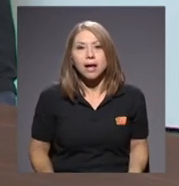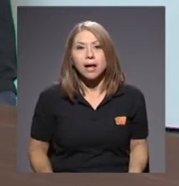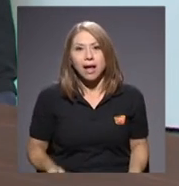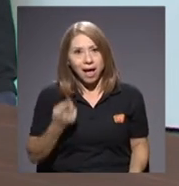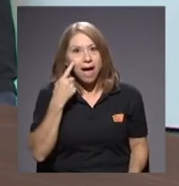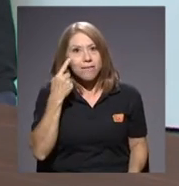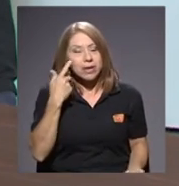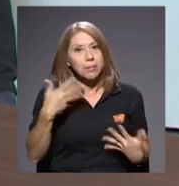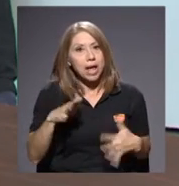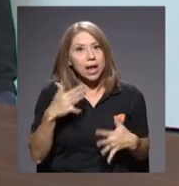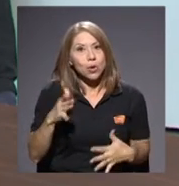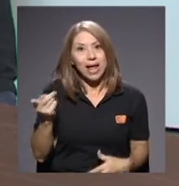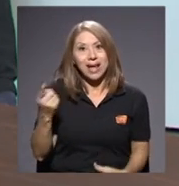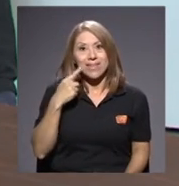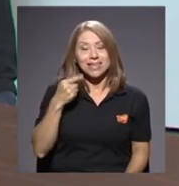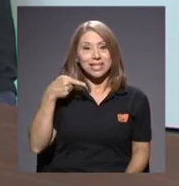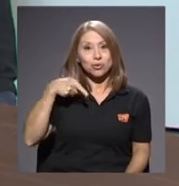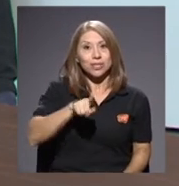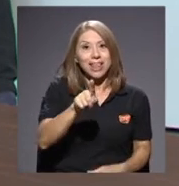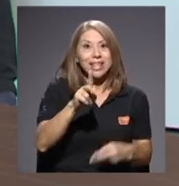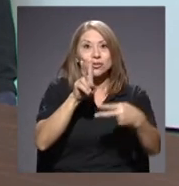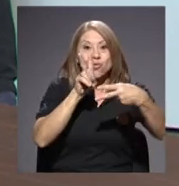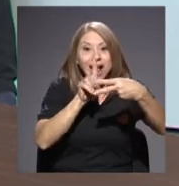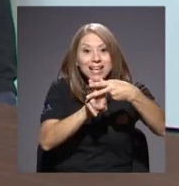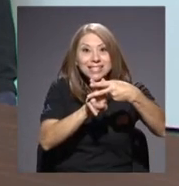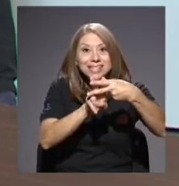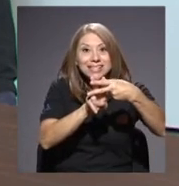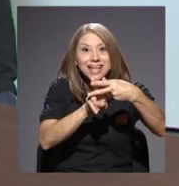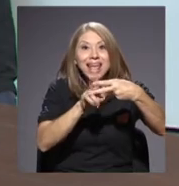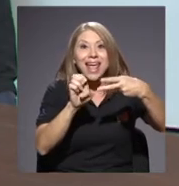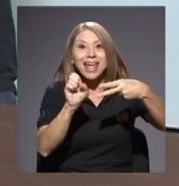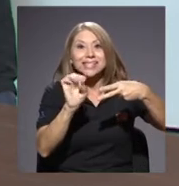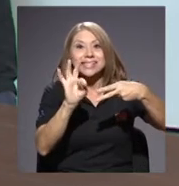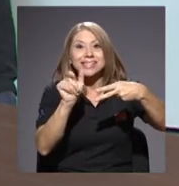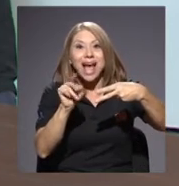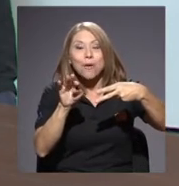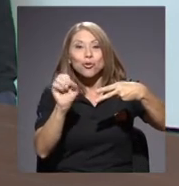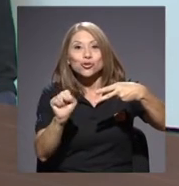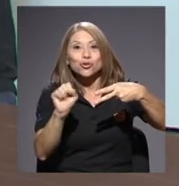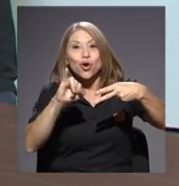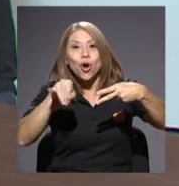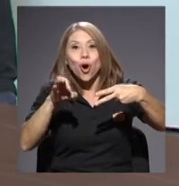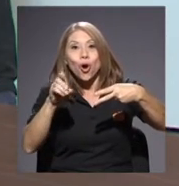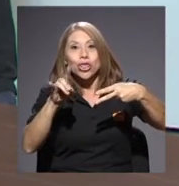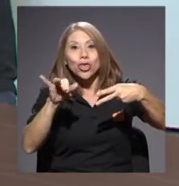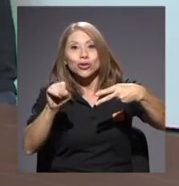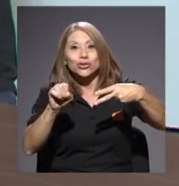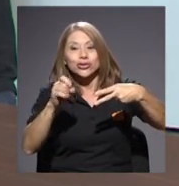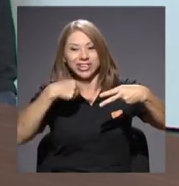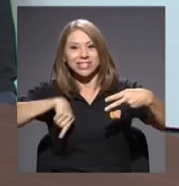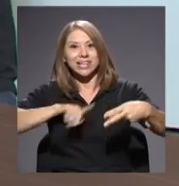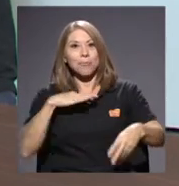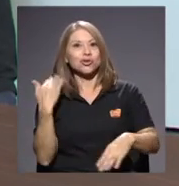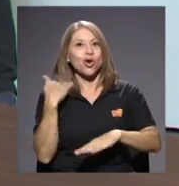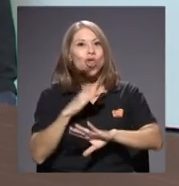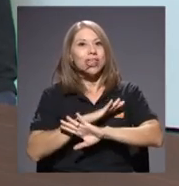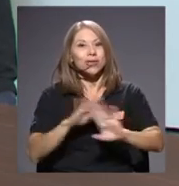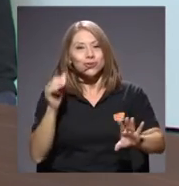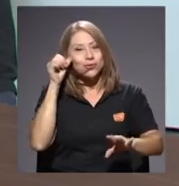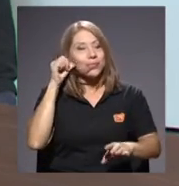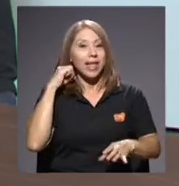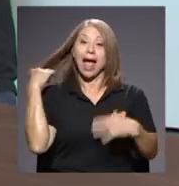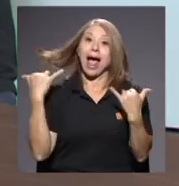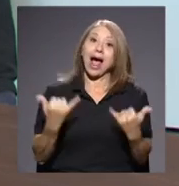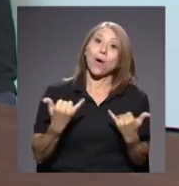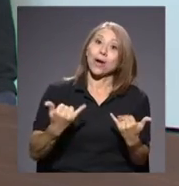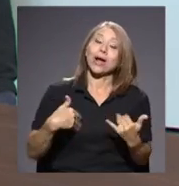Vea qué violento lo que acaba de haber dicho ustedes, un hashtag eso, estamos jodidos. Sí, estamos jodidos. No, la sala hay que protegerla, siempre he dicho, y cuando hay algún tipo de